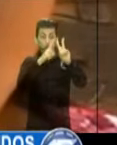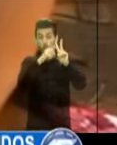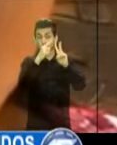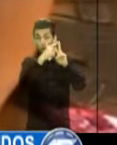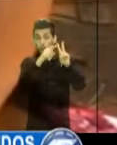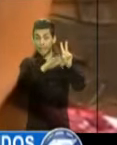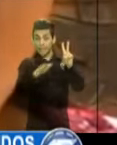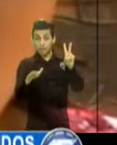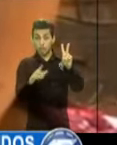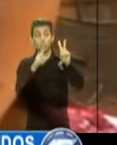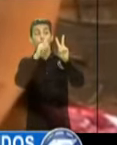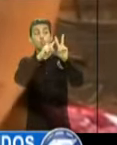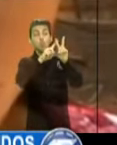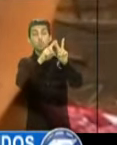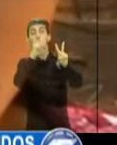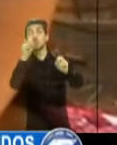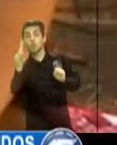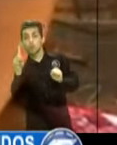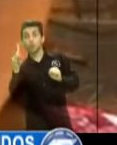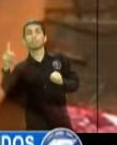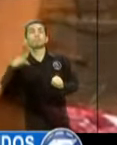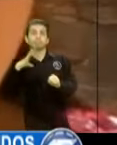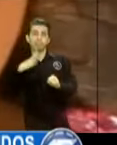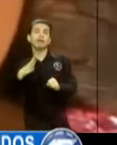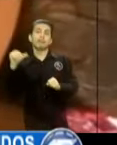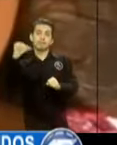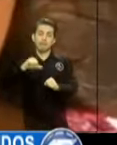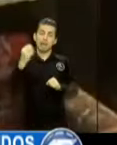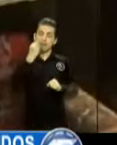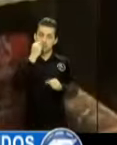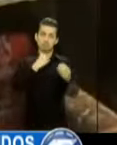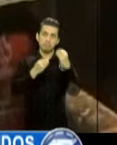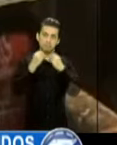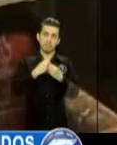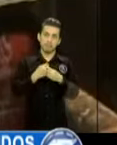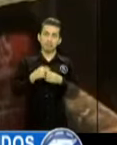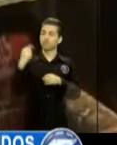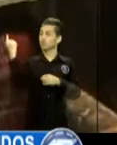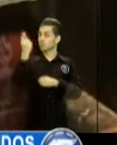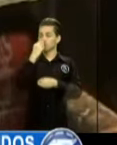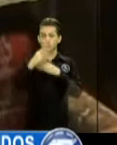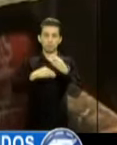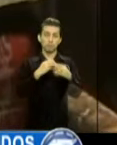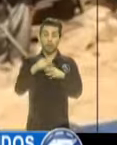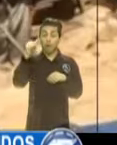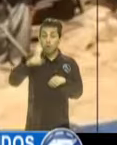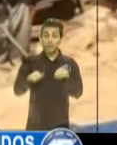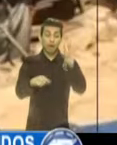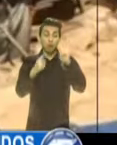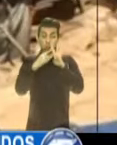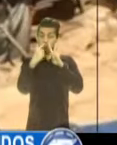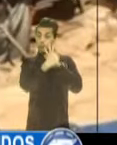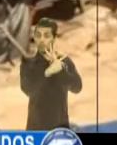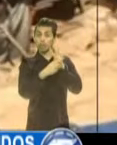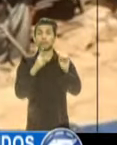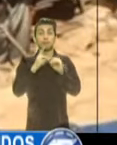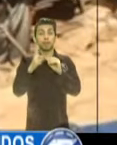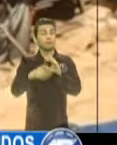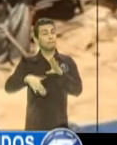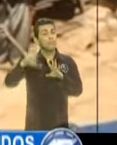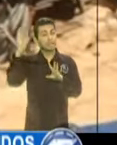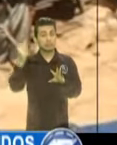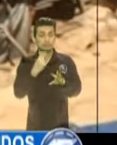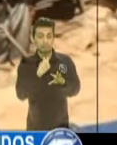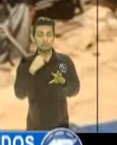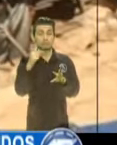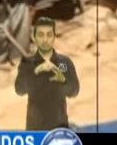tasa más alta de Latinoamérica y 6ta a nivel mundial. Actualmente son 4 los departamentos más afectados. Las acciones implementadas por